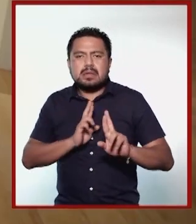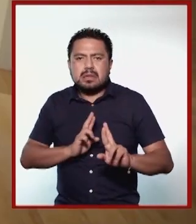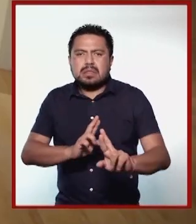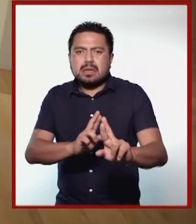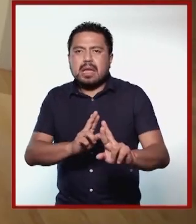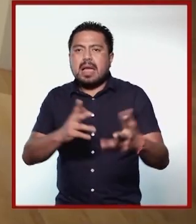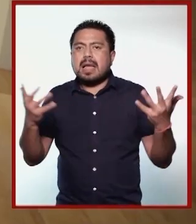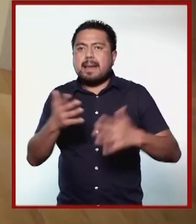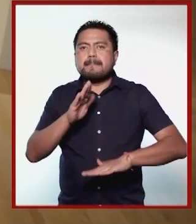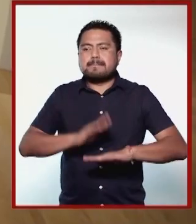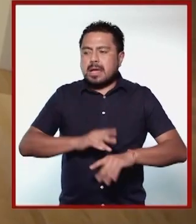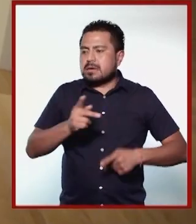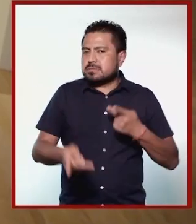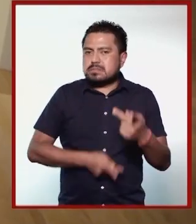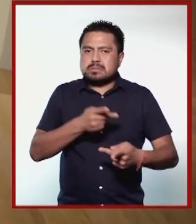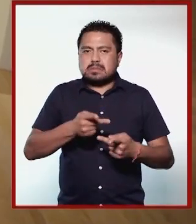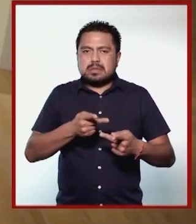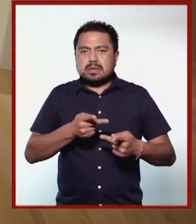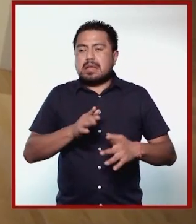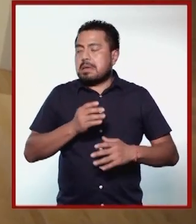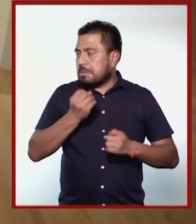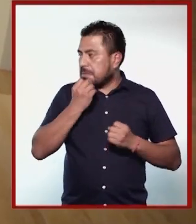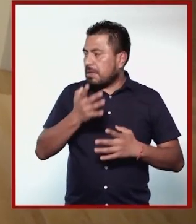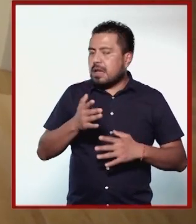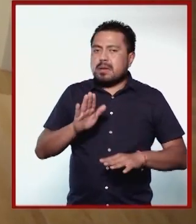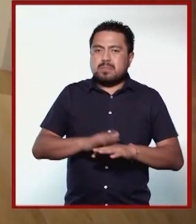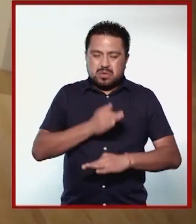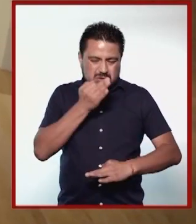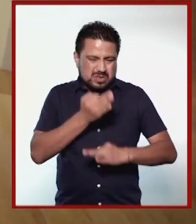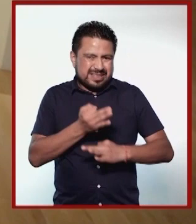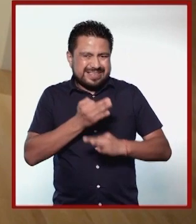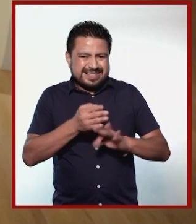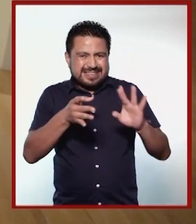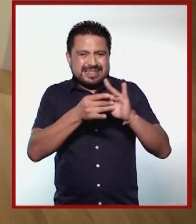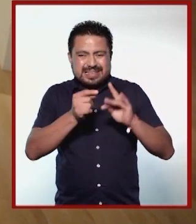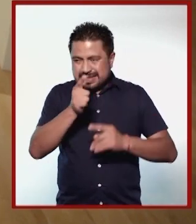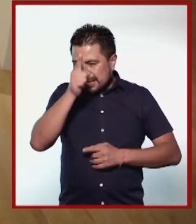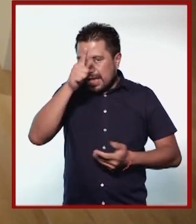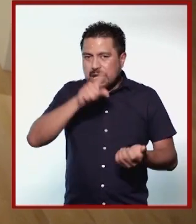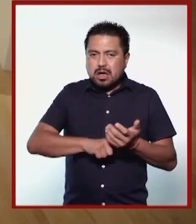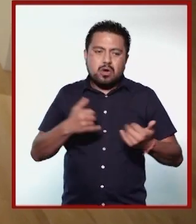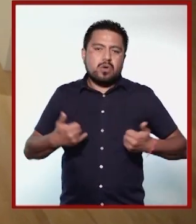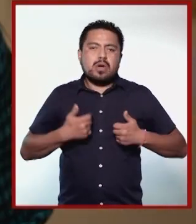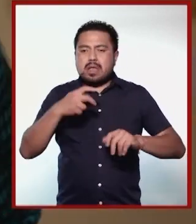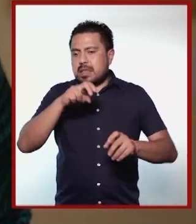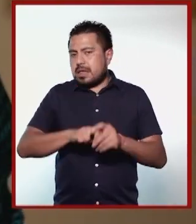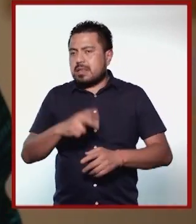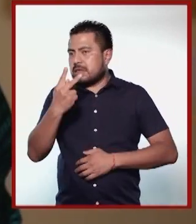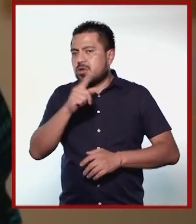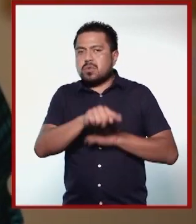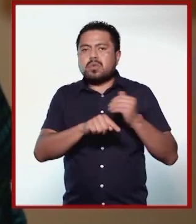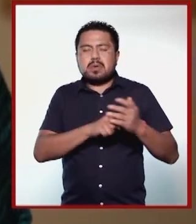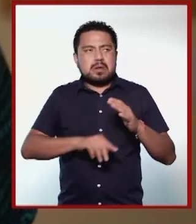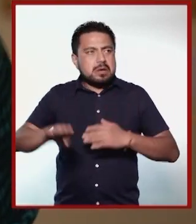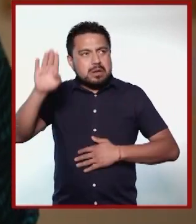y hacemos más preguntas. Padrísimo, porque justo ese es el espíritu de Jóvenes en TV, un